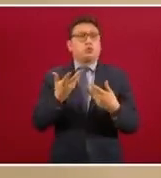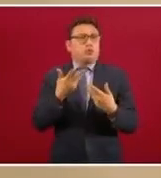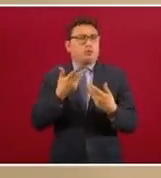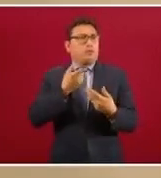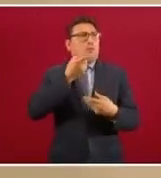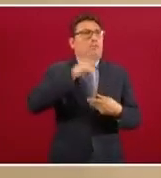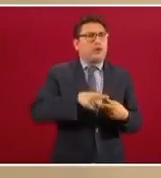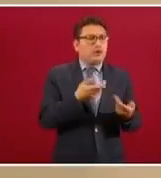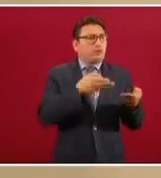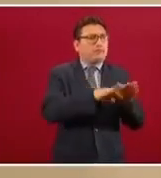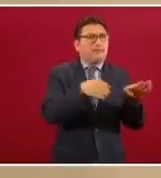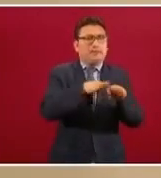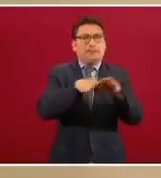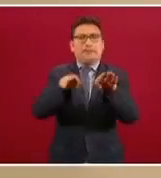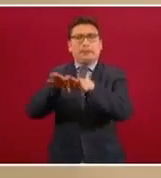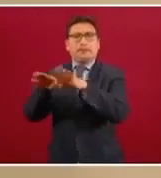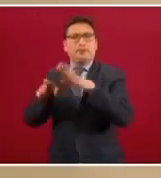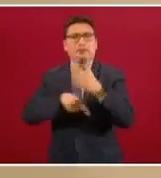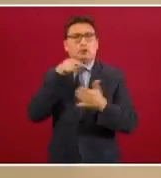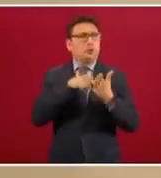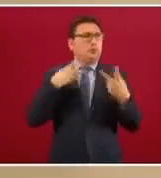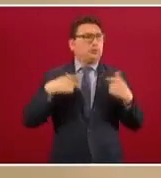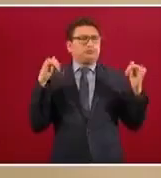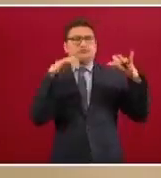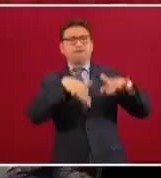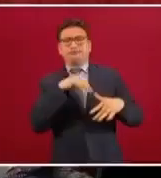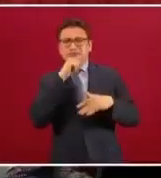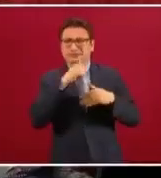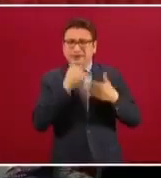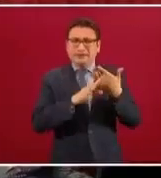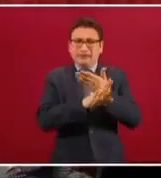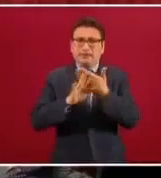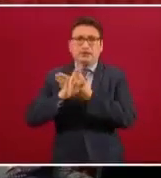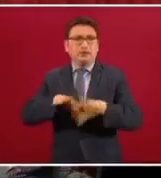medidas de cerrar los espacios públicos,